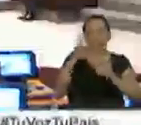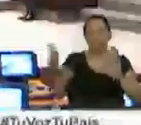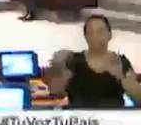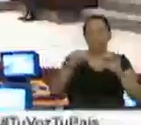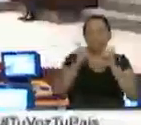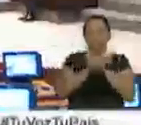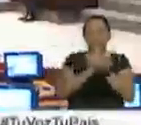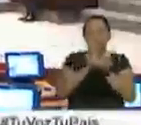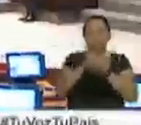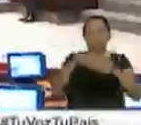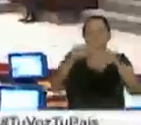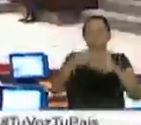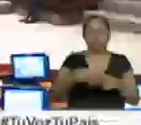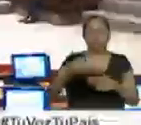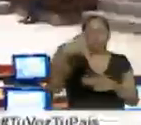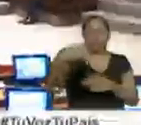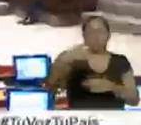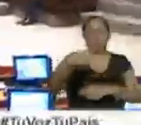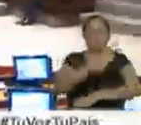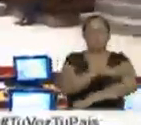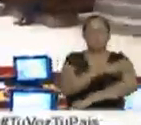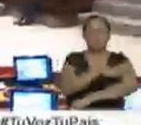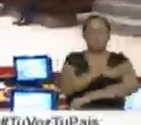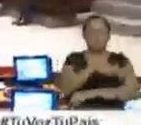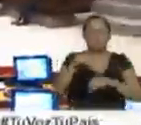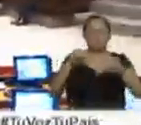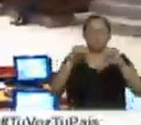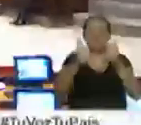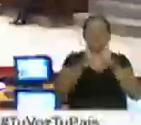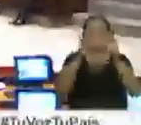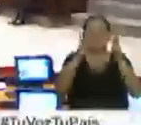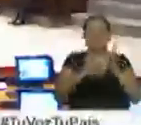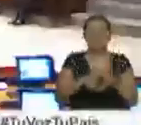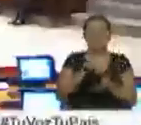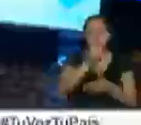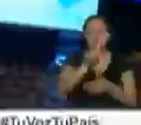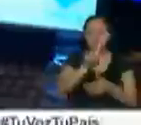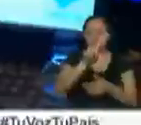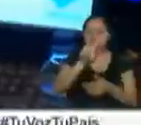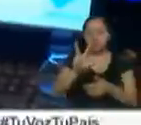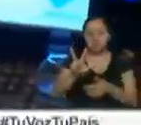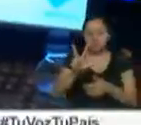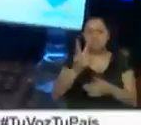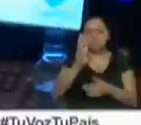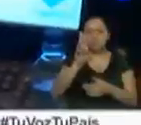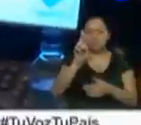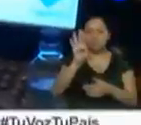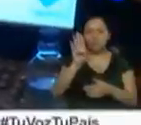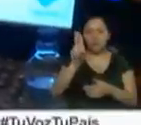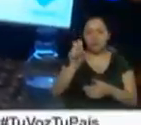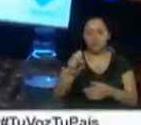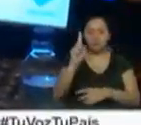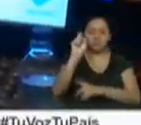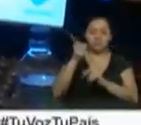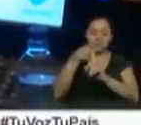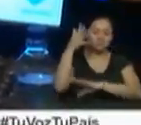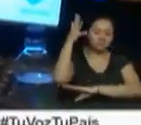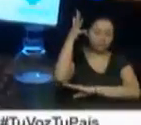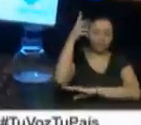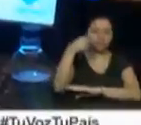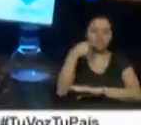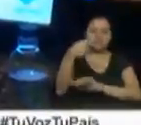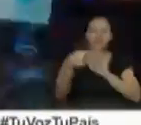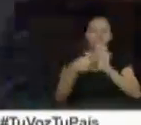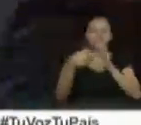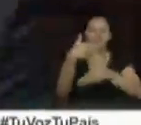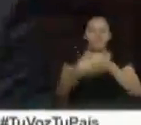con la designación de la cuarta vocalía. El asambleísta por la Alianza Creo Suma, Fernando Burbano, previamente en su intervención, destacó